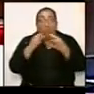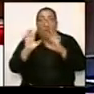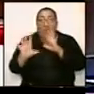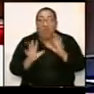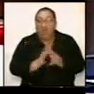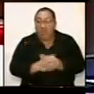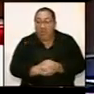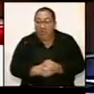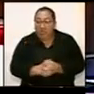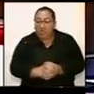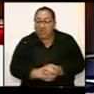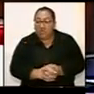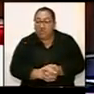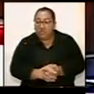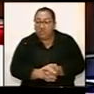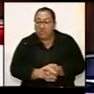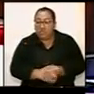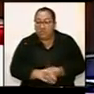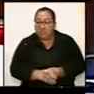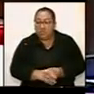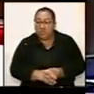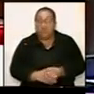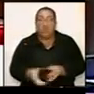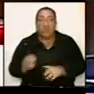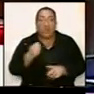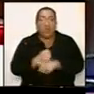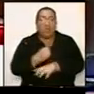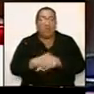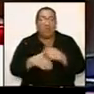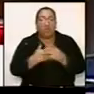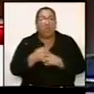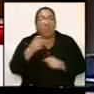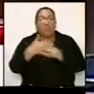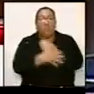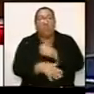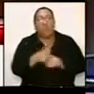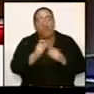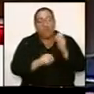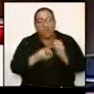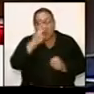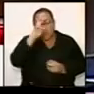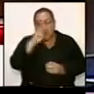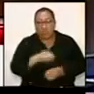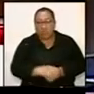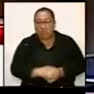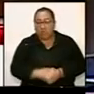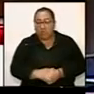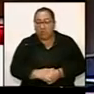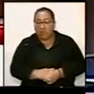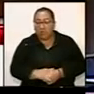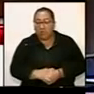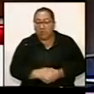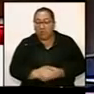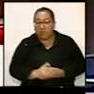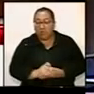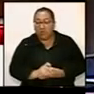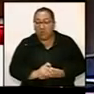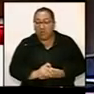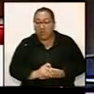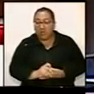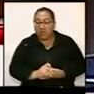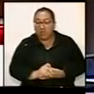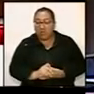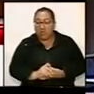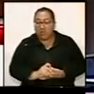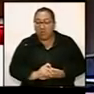publicidad, vienen golpeando al pobre ciudadano peruano para tener este gobierno palmas